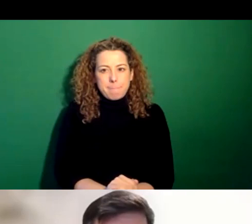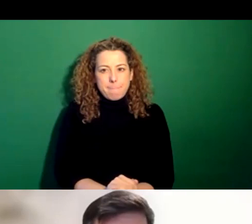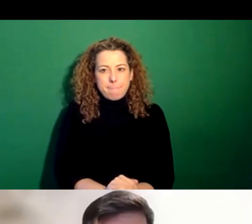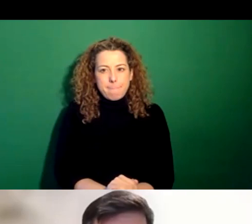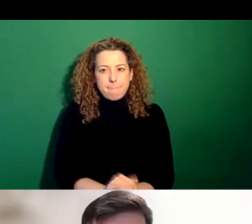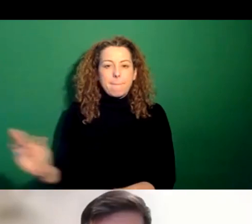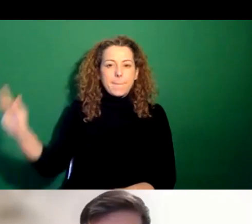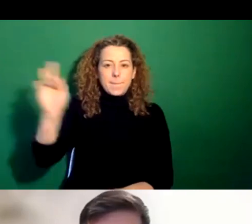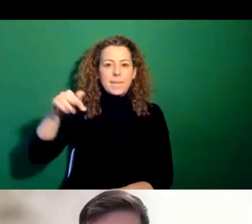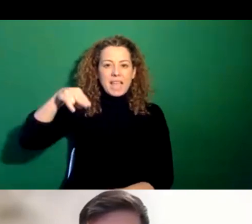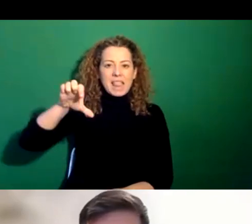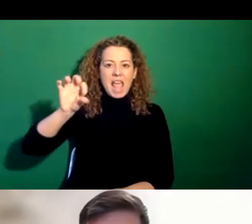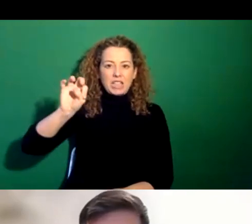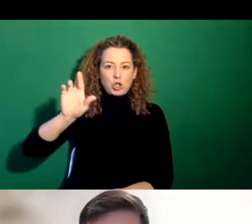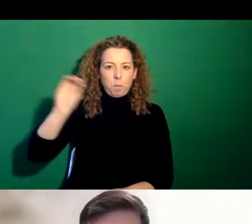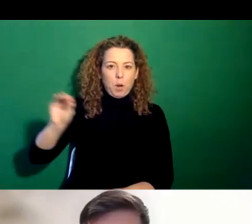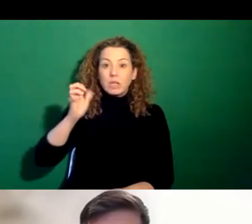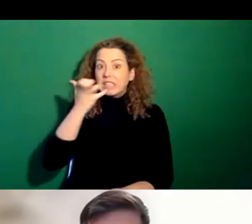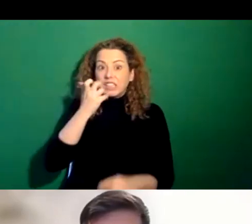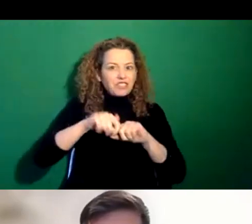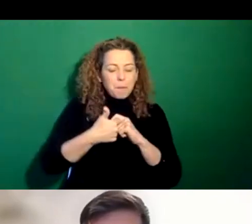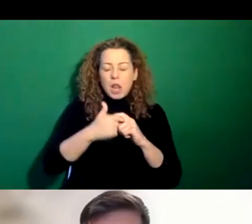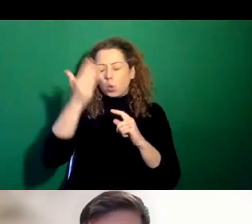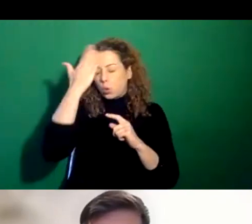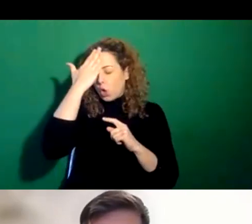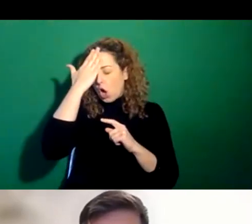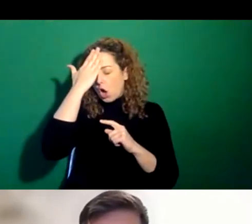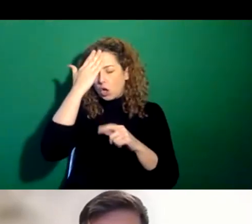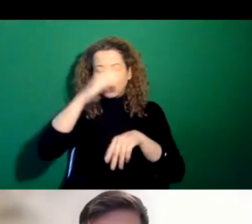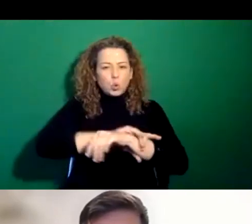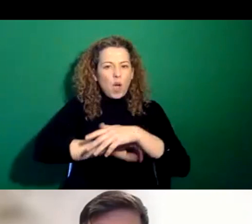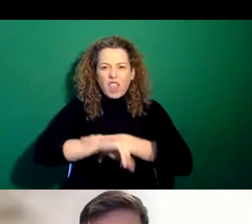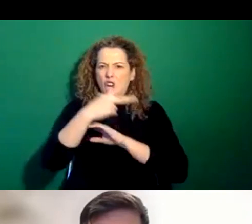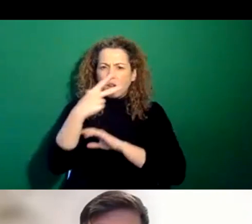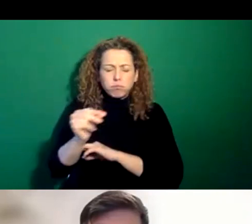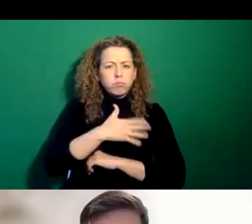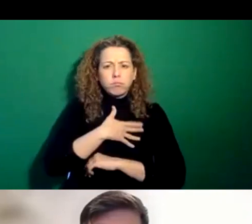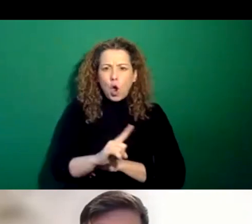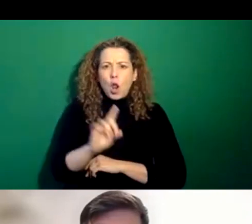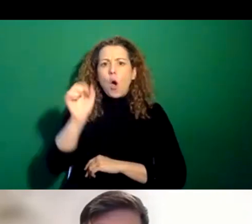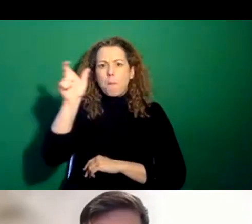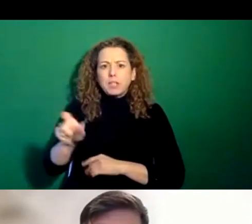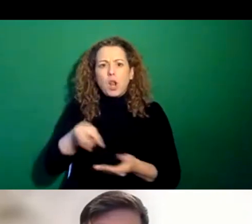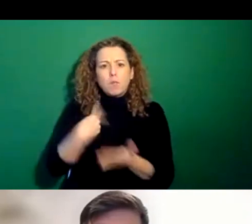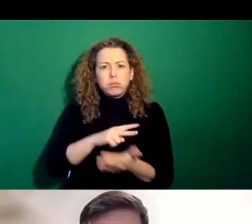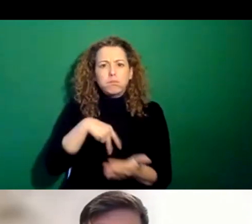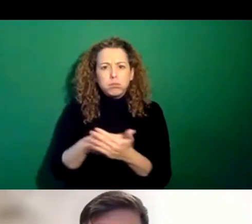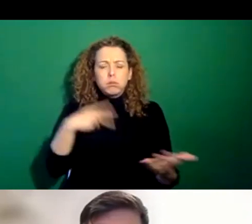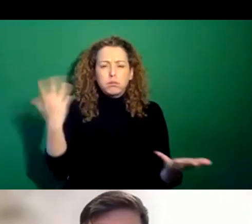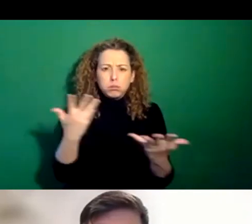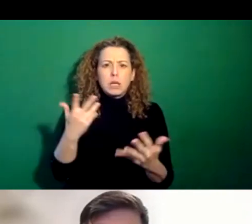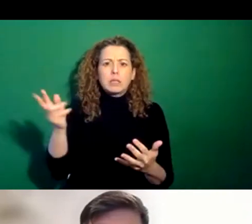Para Néstor, si el familiar o tutor se niega a las sujeciones y el residente o paciente tiene varias caídas y graves, ¿quién